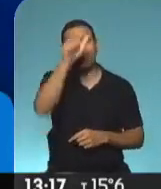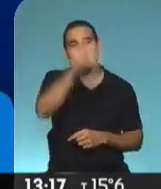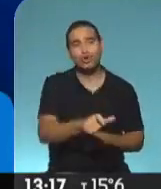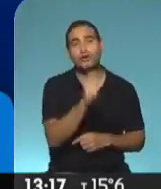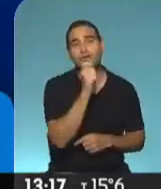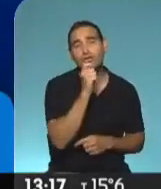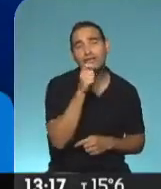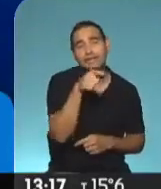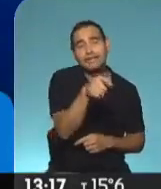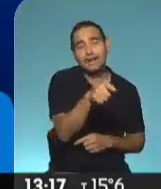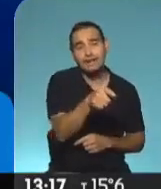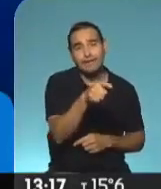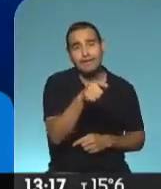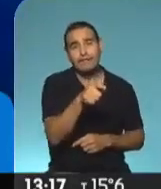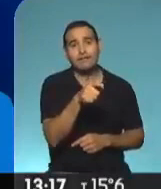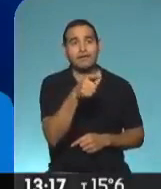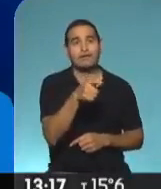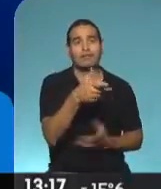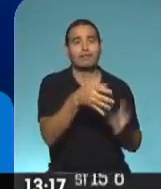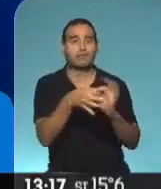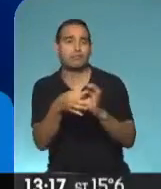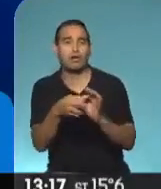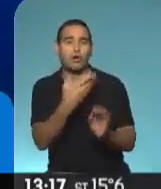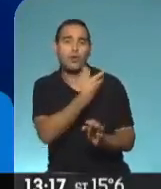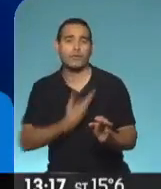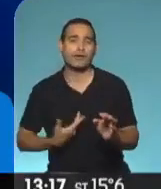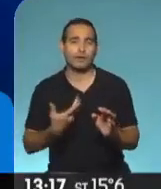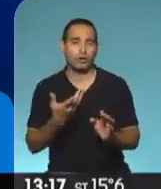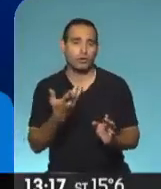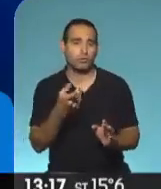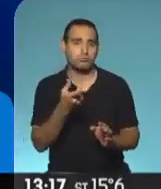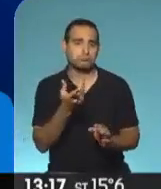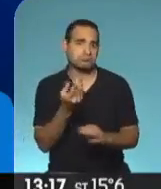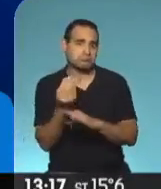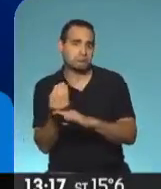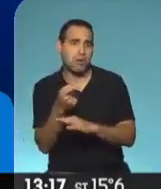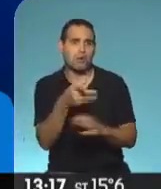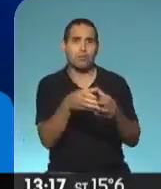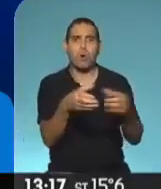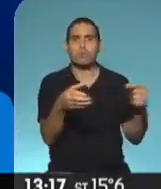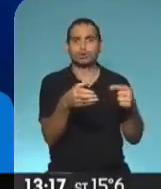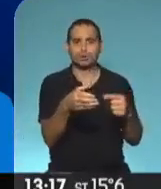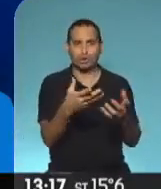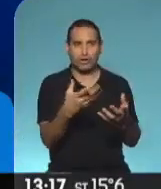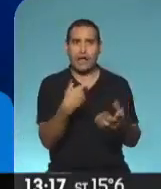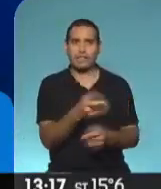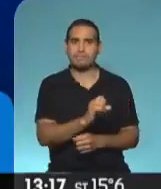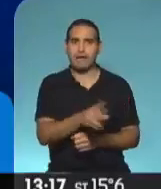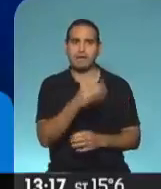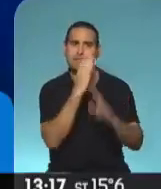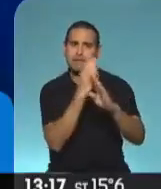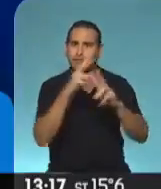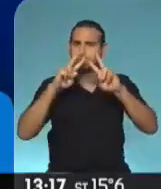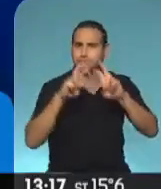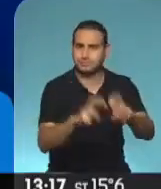de prensa, periodista, porque es cercano al gobierno de turno o se lo califica como opositor a ese gobierno de turno, aparezca